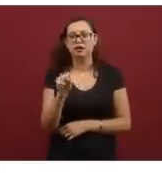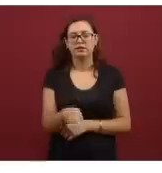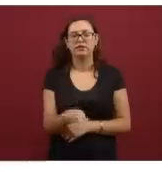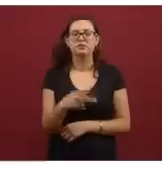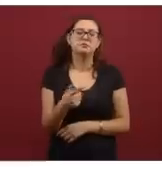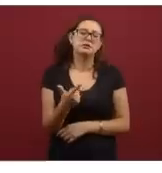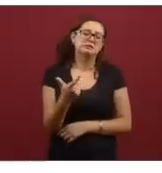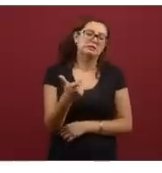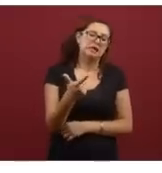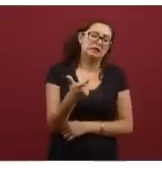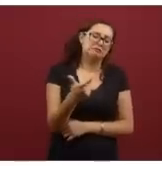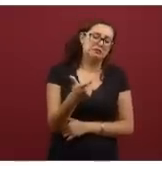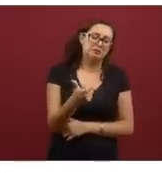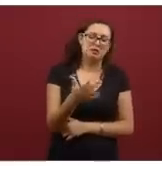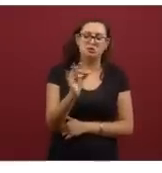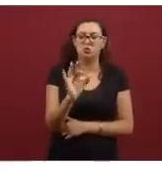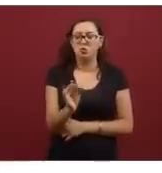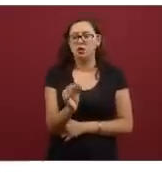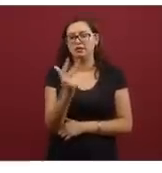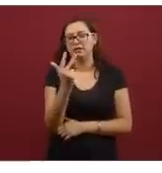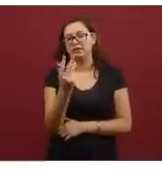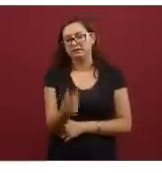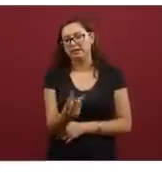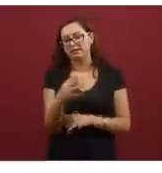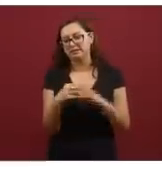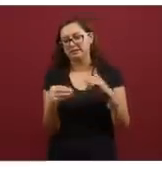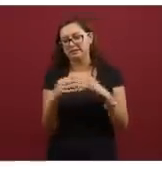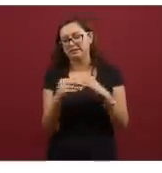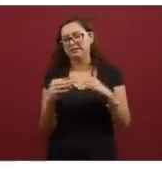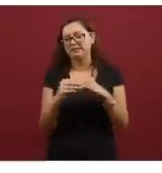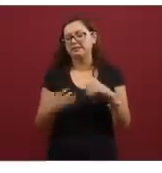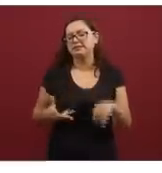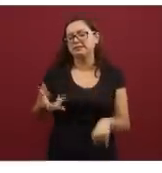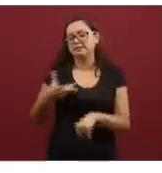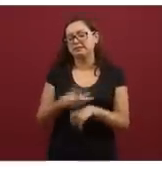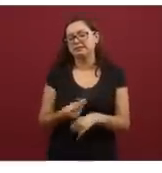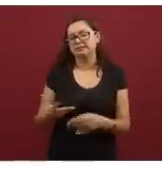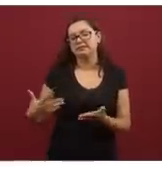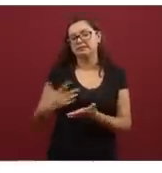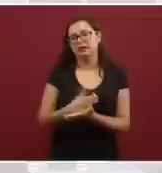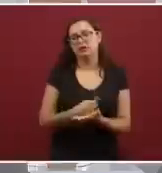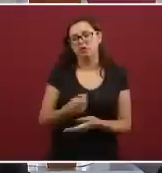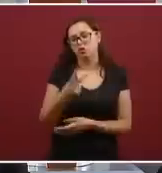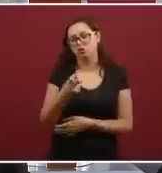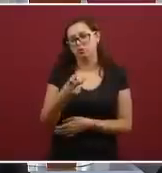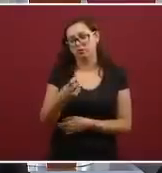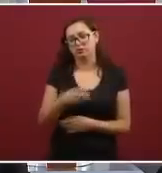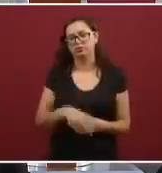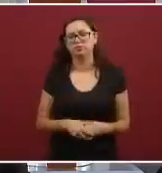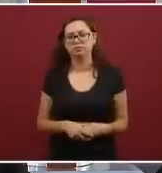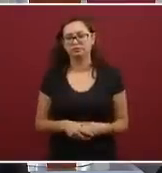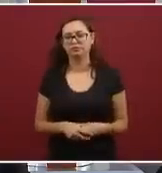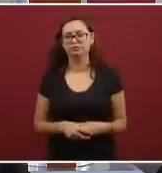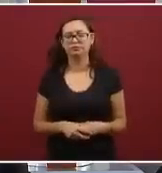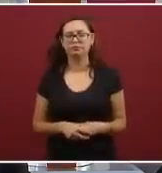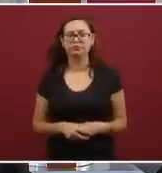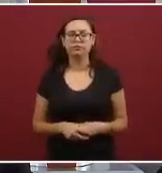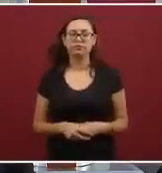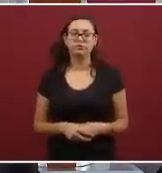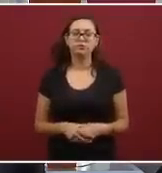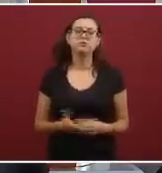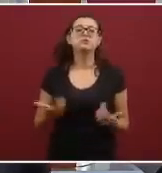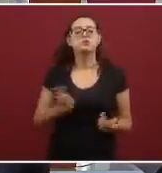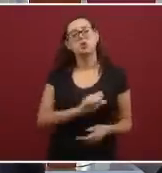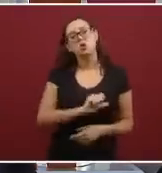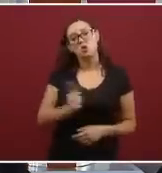de 7 pesos 43 centavos por litro, con un margen de 2 pesos 27 centavos por litro. Y nos vamos al gas más